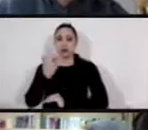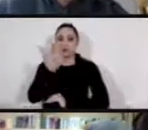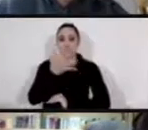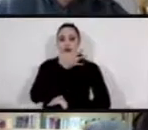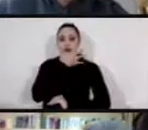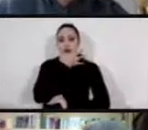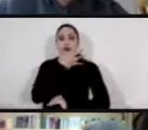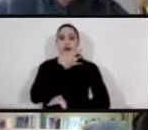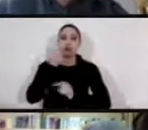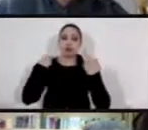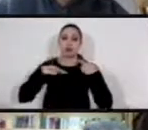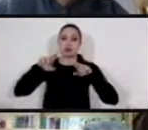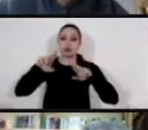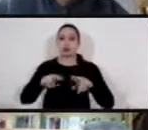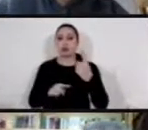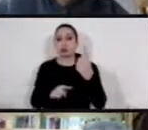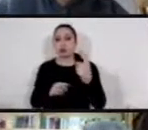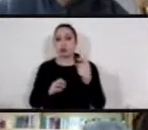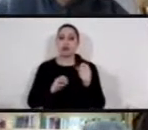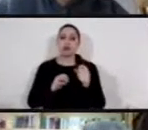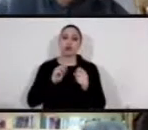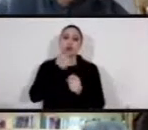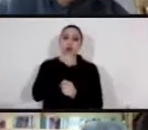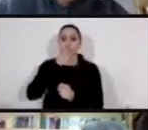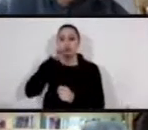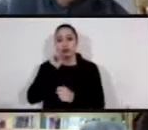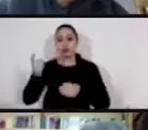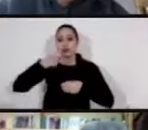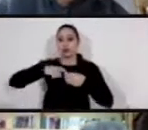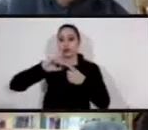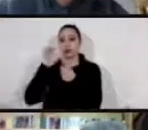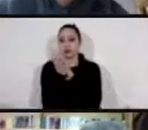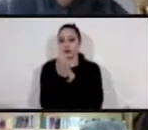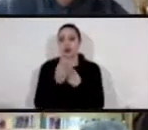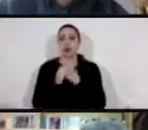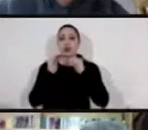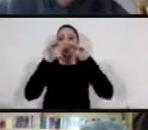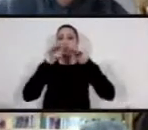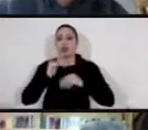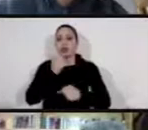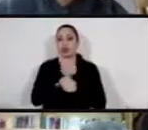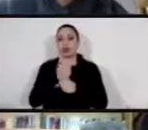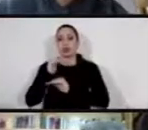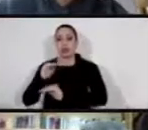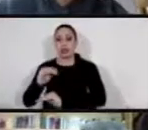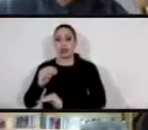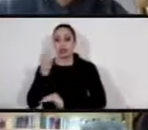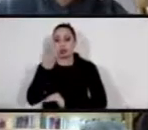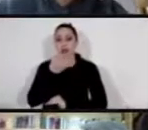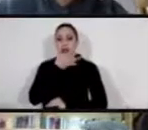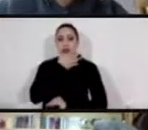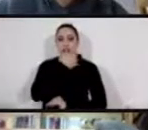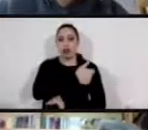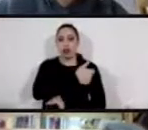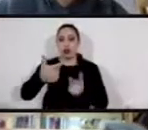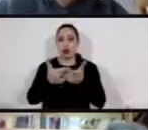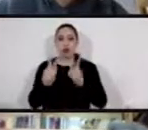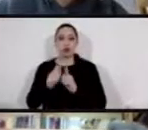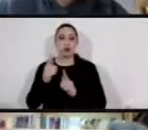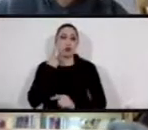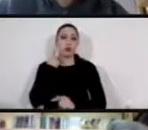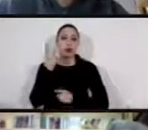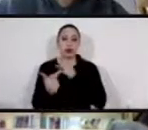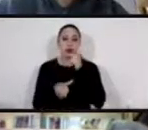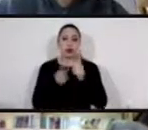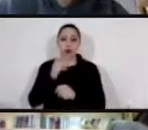un integrante de la comisión competente. Número 6, posicionamiento hasta por 3 minutos por cada grupo y asociación parlamentaria en